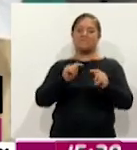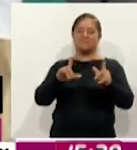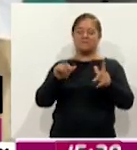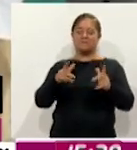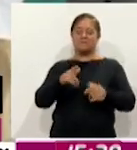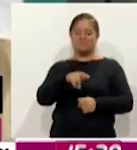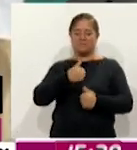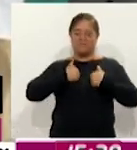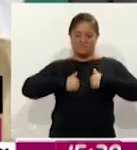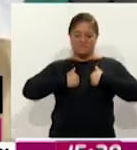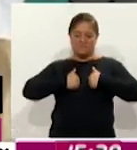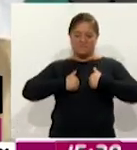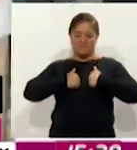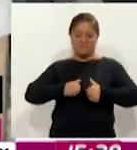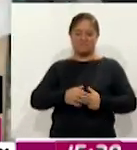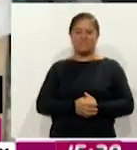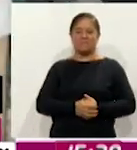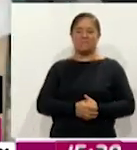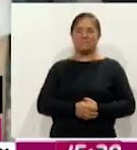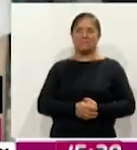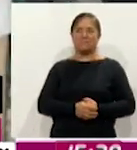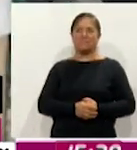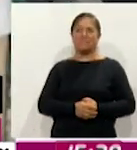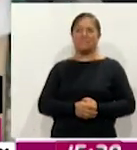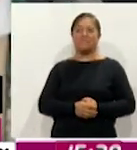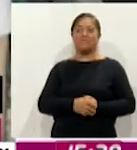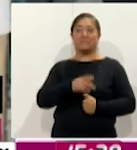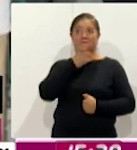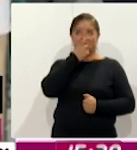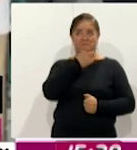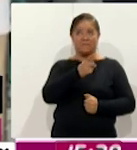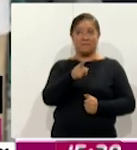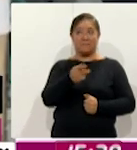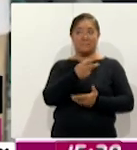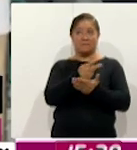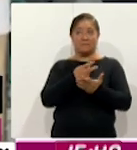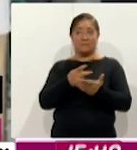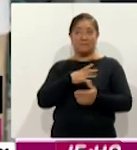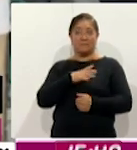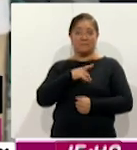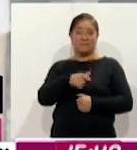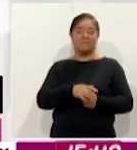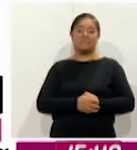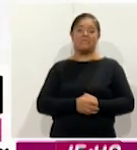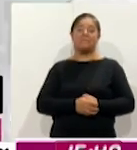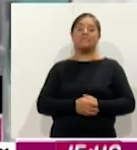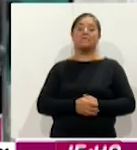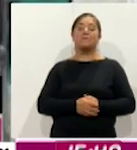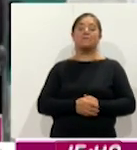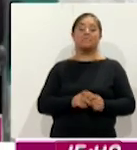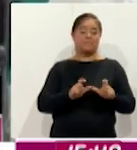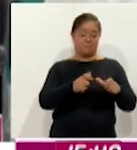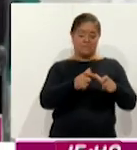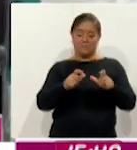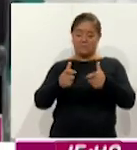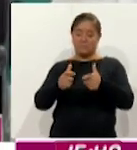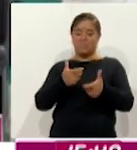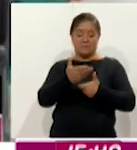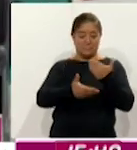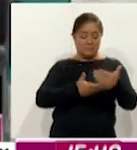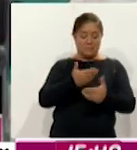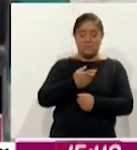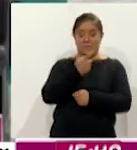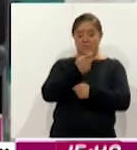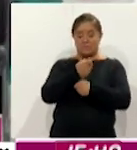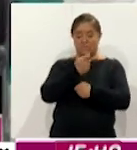de Salud Urbano del municipio de Chilenca. Destacar que este programa proporciona en sus unidades médicas servicios de primero y segundo